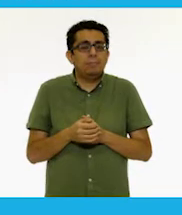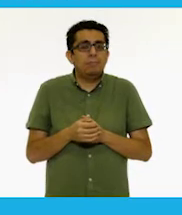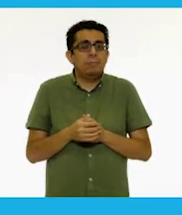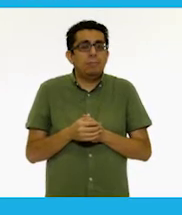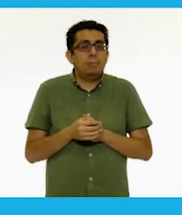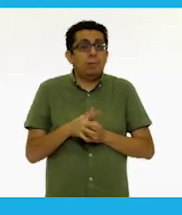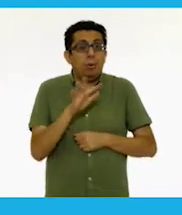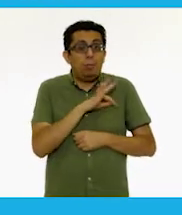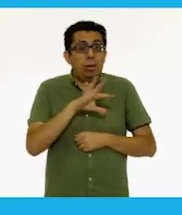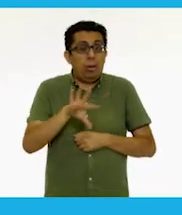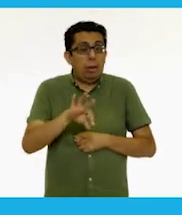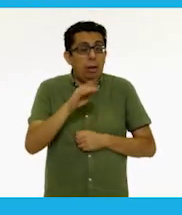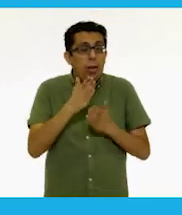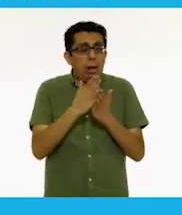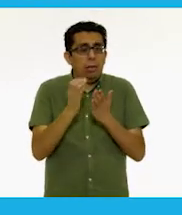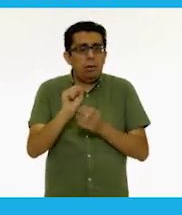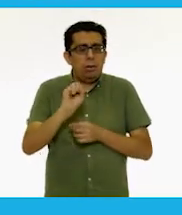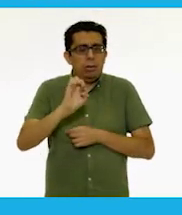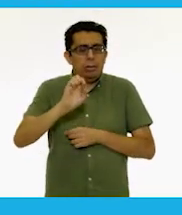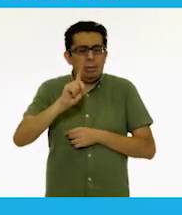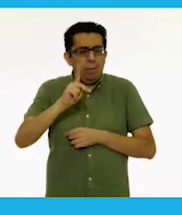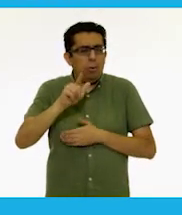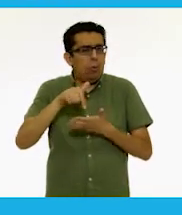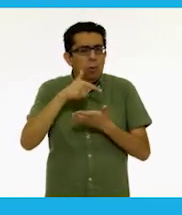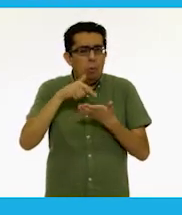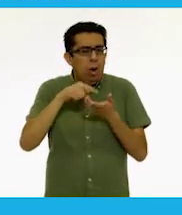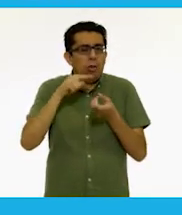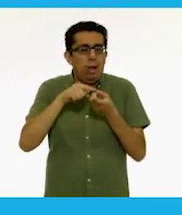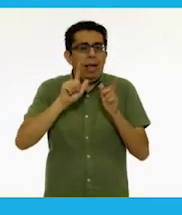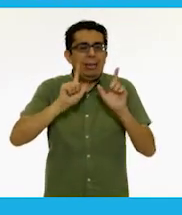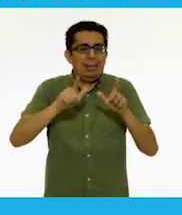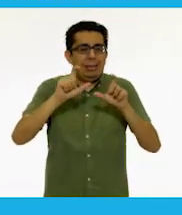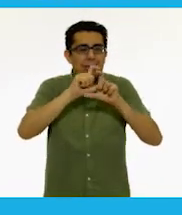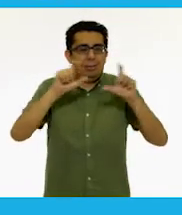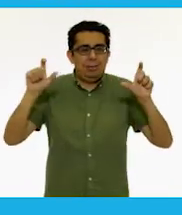También puedes encontrar los libros de texto en la página